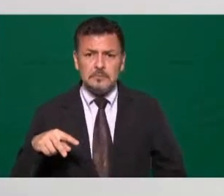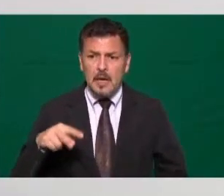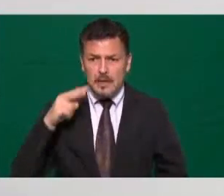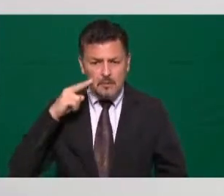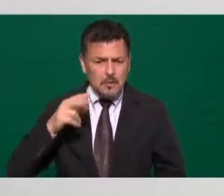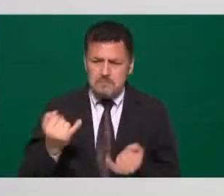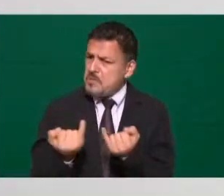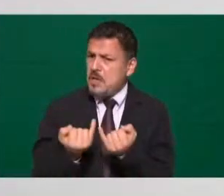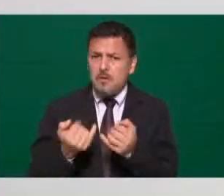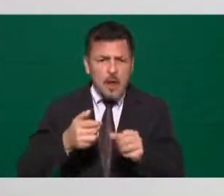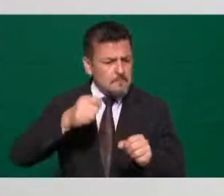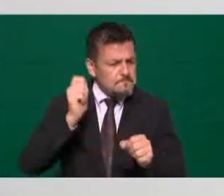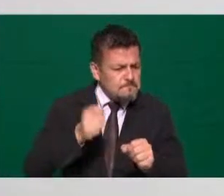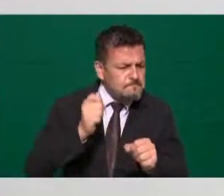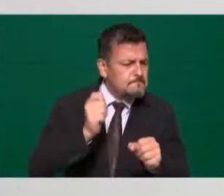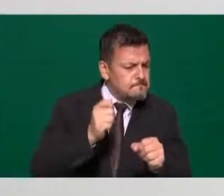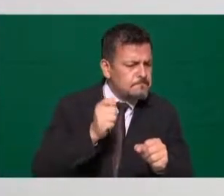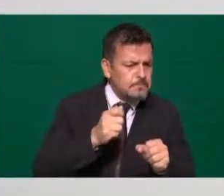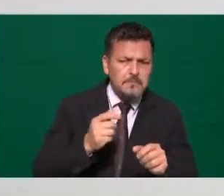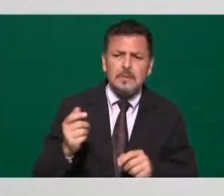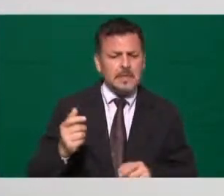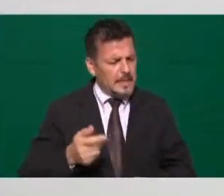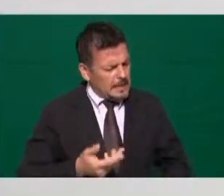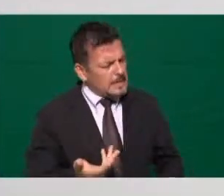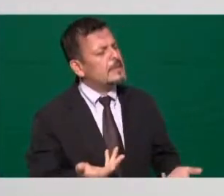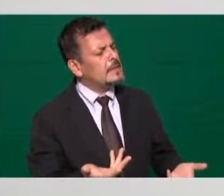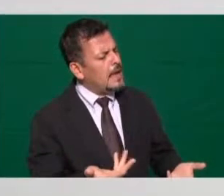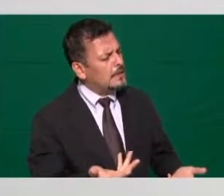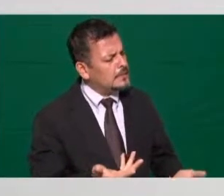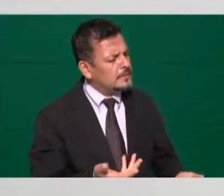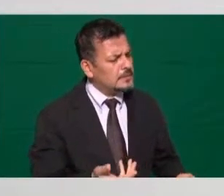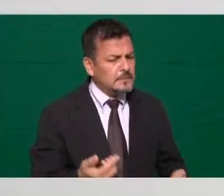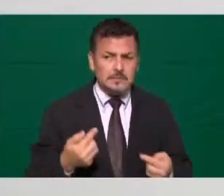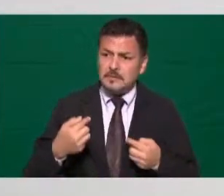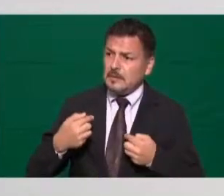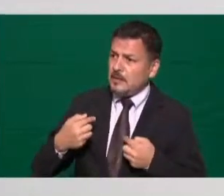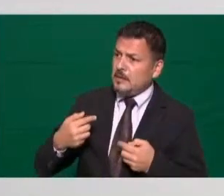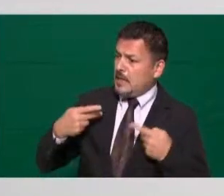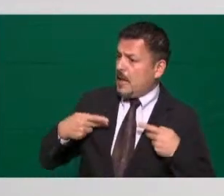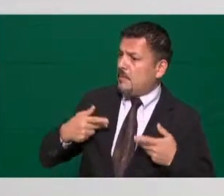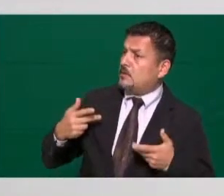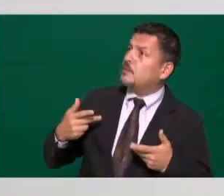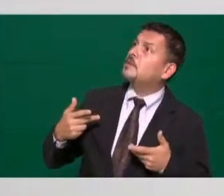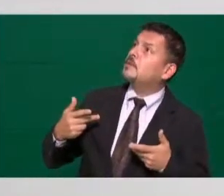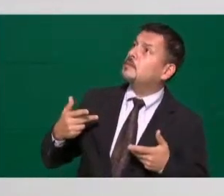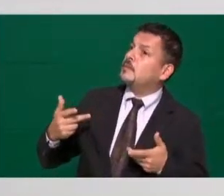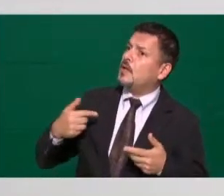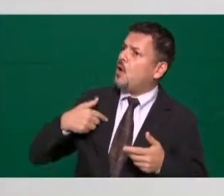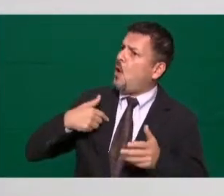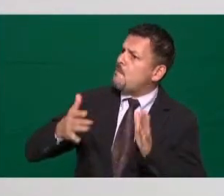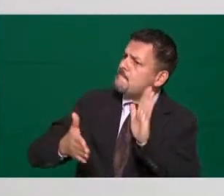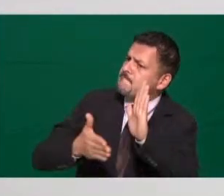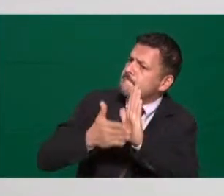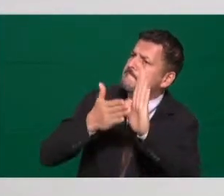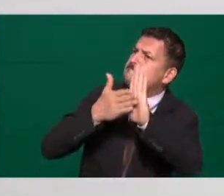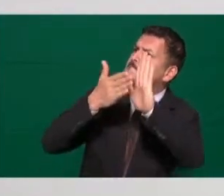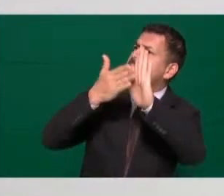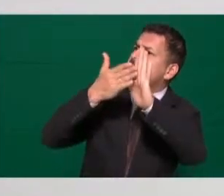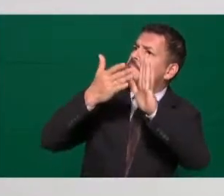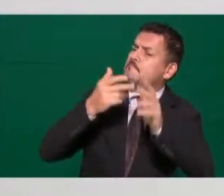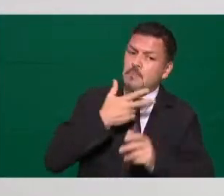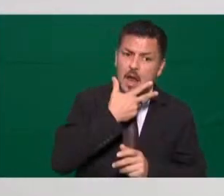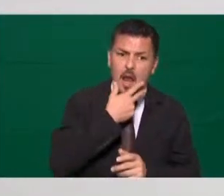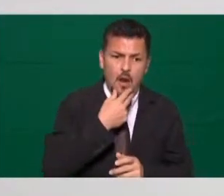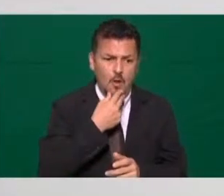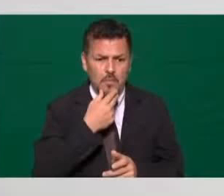cincelando una piedra y repitió la pregunta, ¿qué haces? La respuesta fue levantando un muro. El hombre